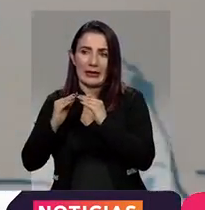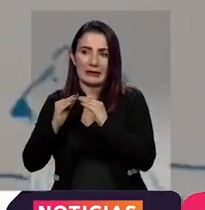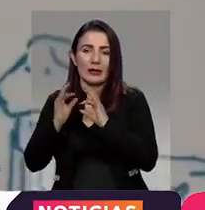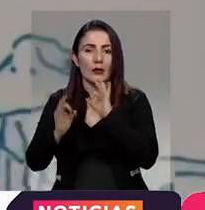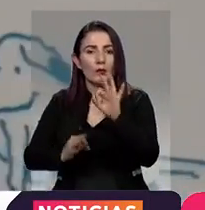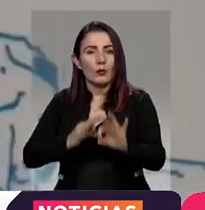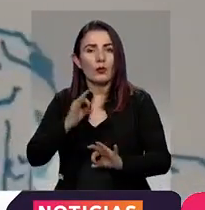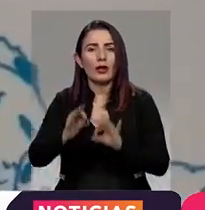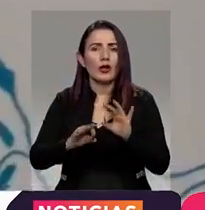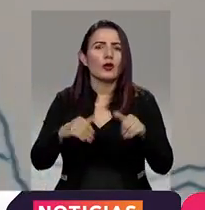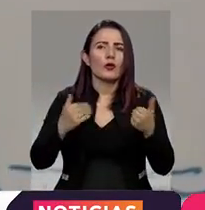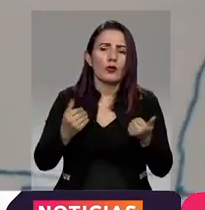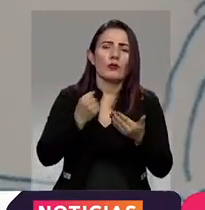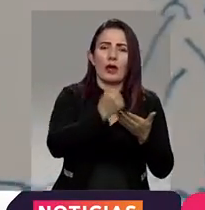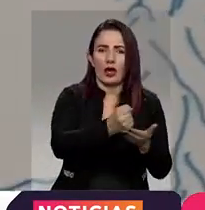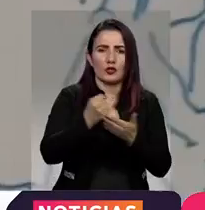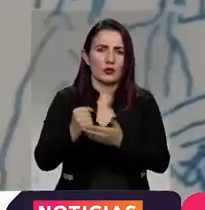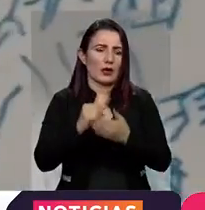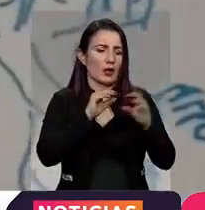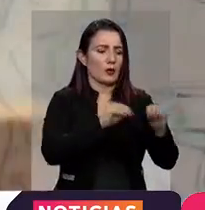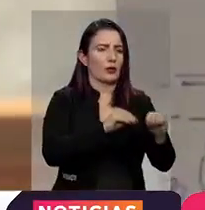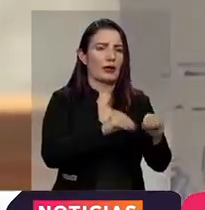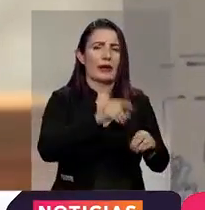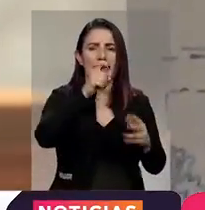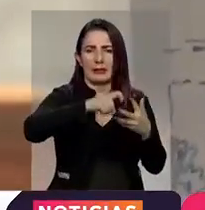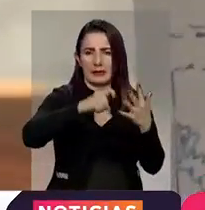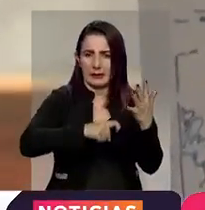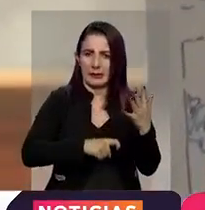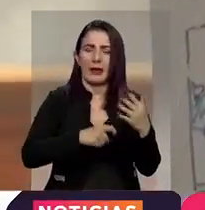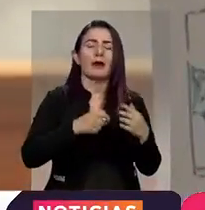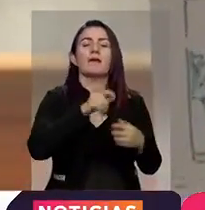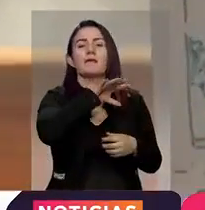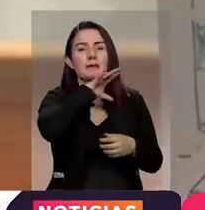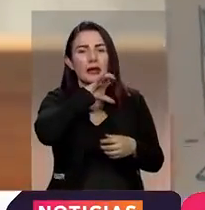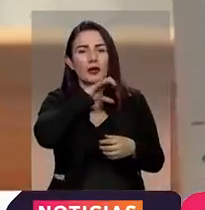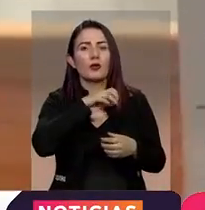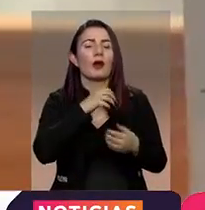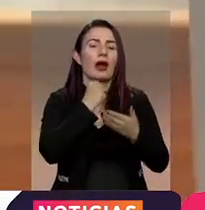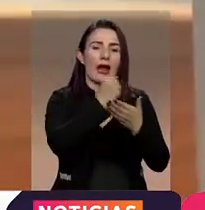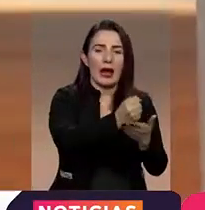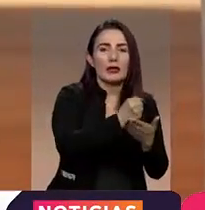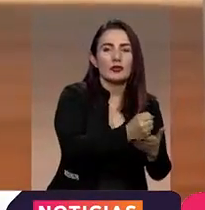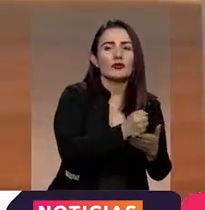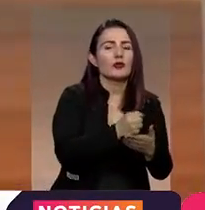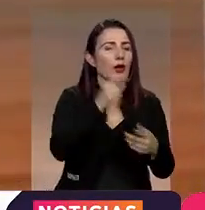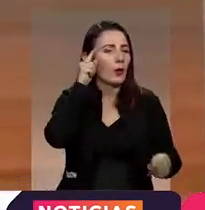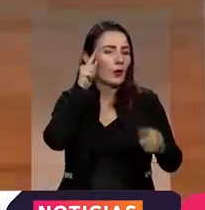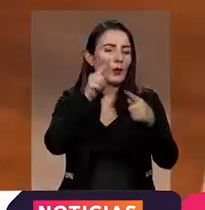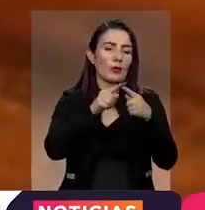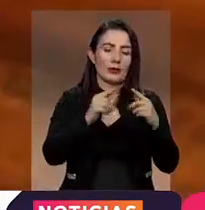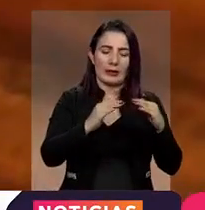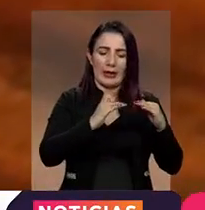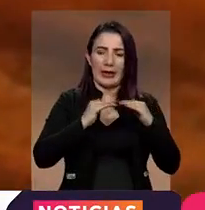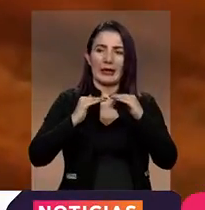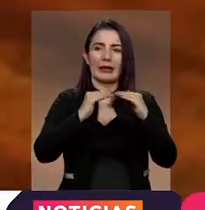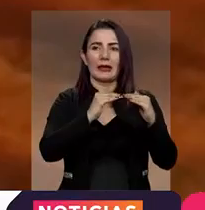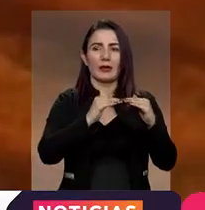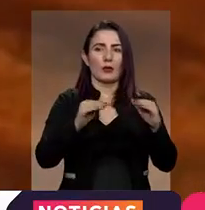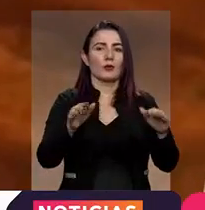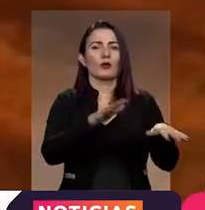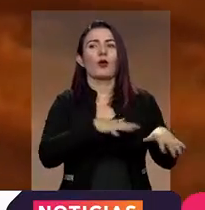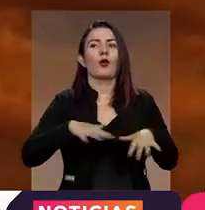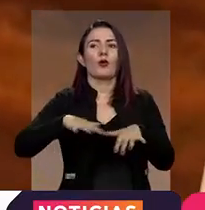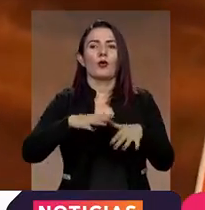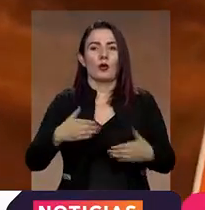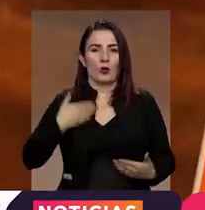le brindará herramientas para educar y satisfacer las necesidades de su mascota, todo con el objetivo de lograr un equilibrio en el hogar y